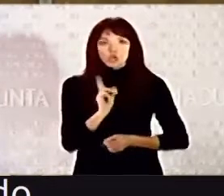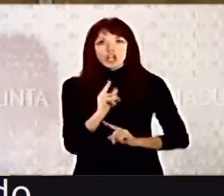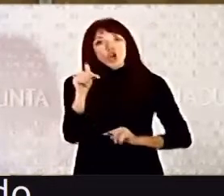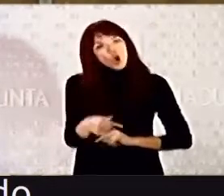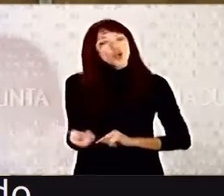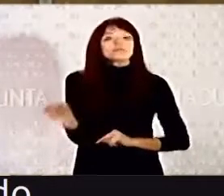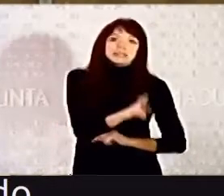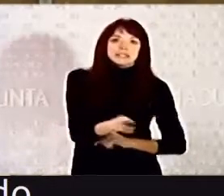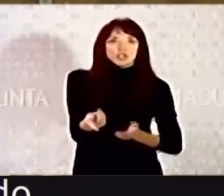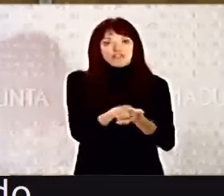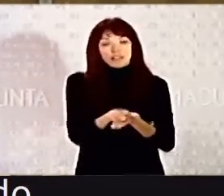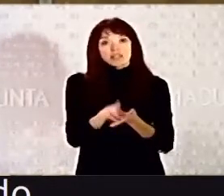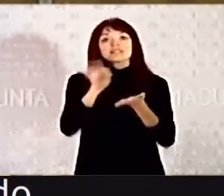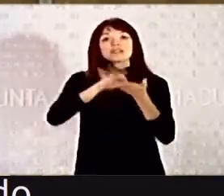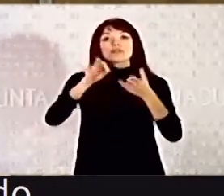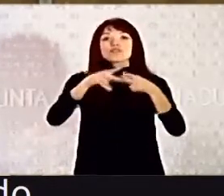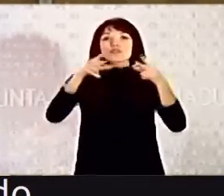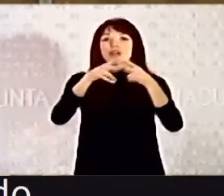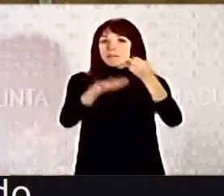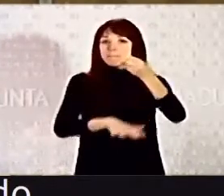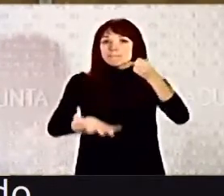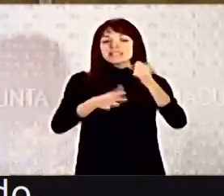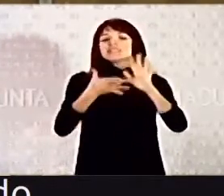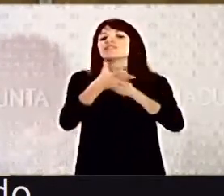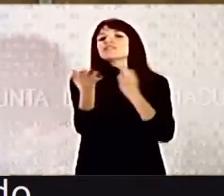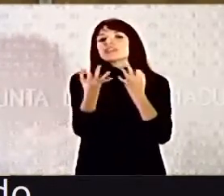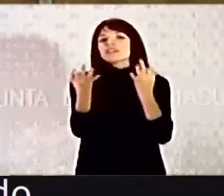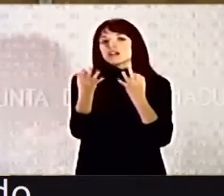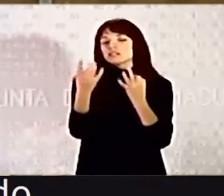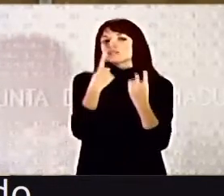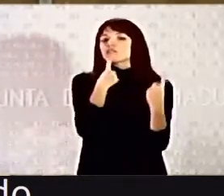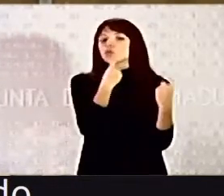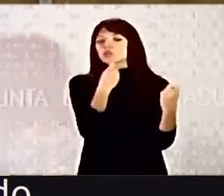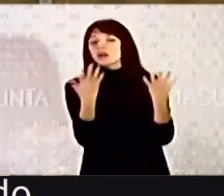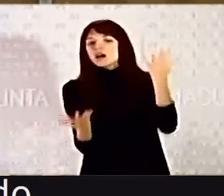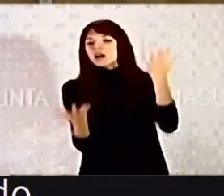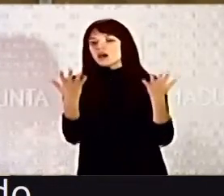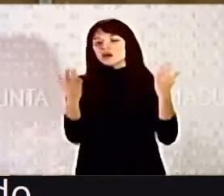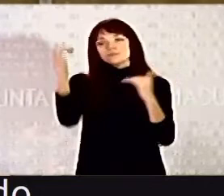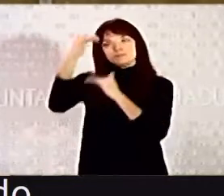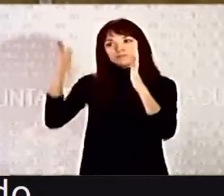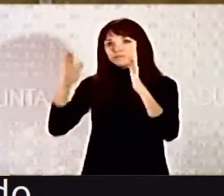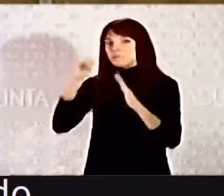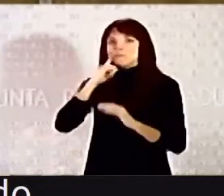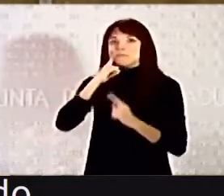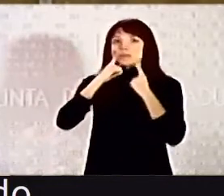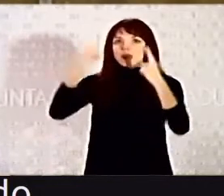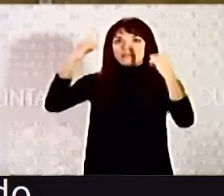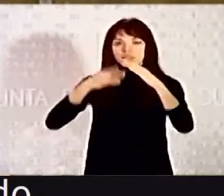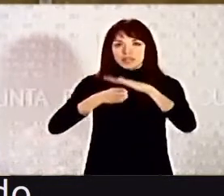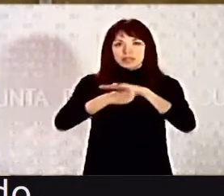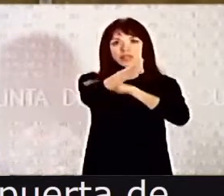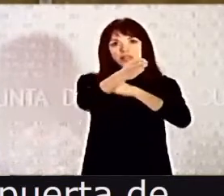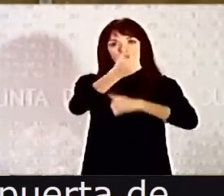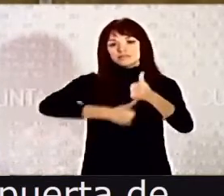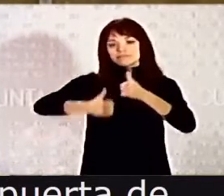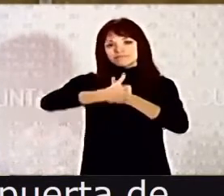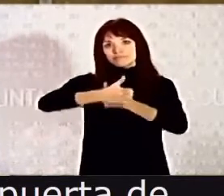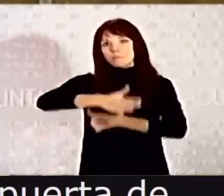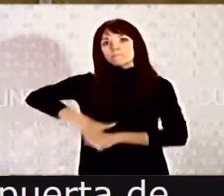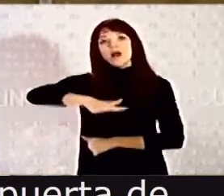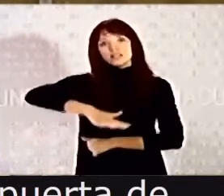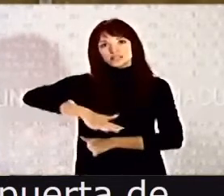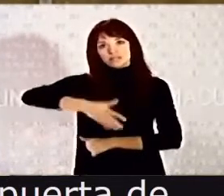hoy. Los servicios sociales de base son la puerta de entrada de las dificultades y son la columna vertebral de lo que son